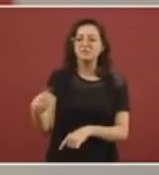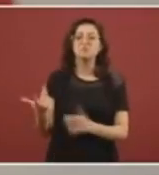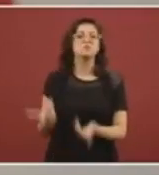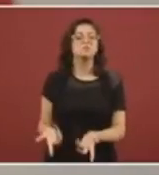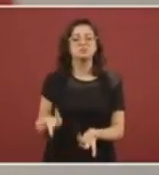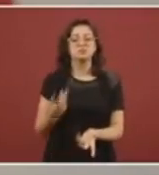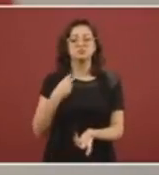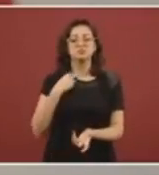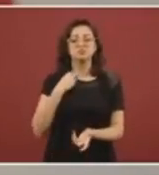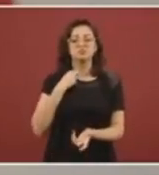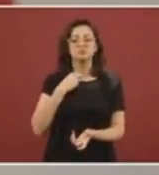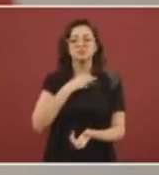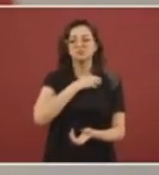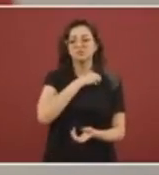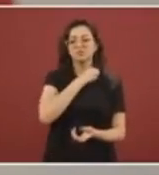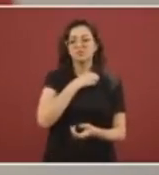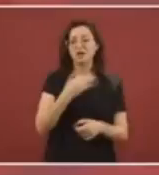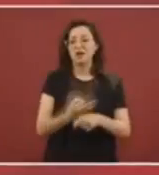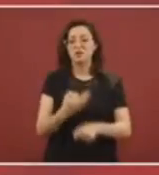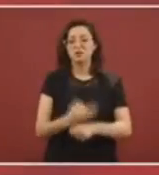columnistas, y están molestos.